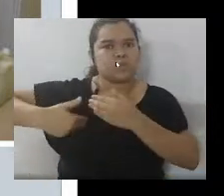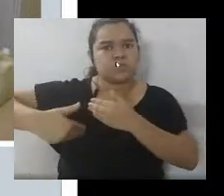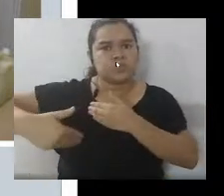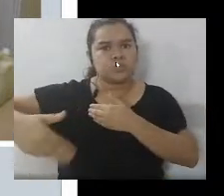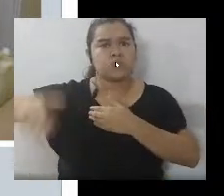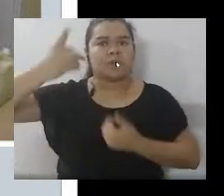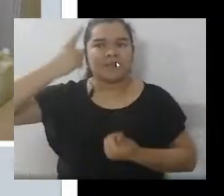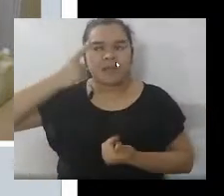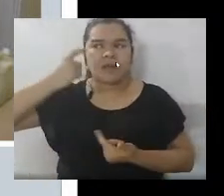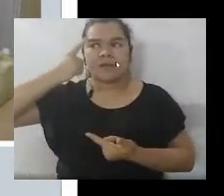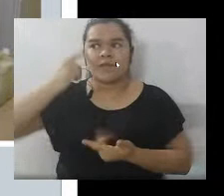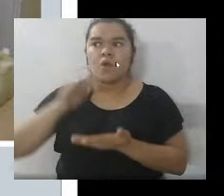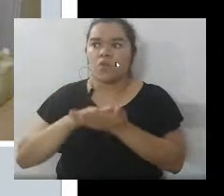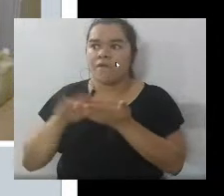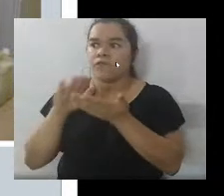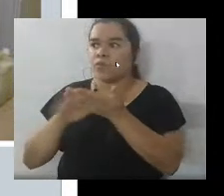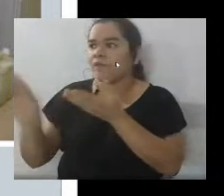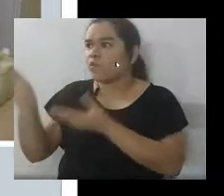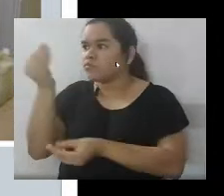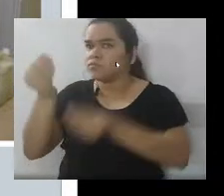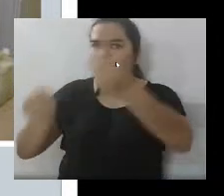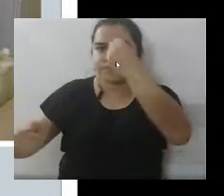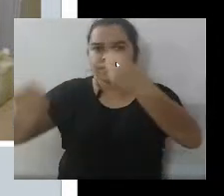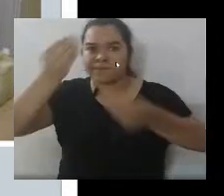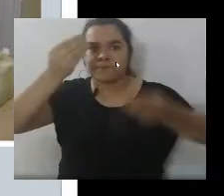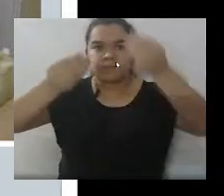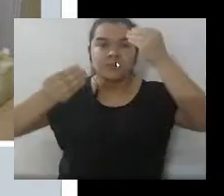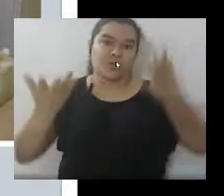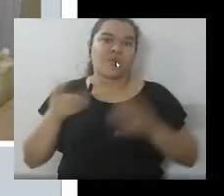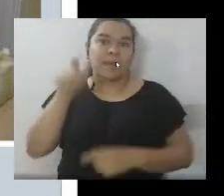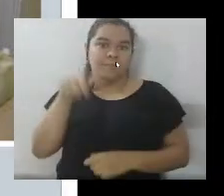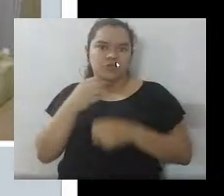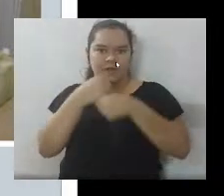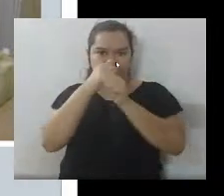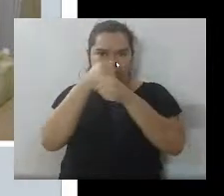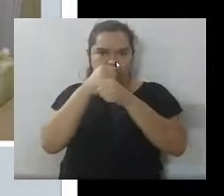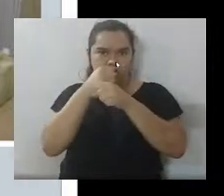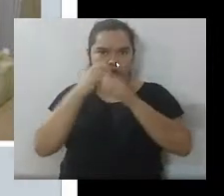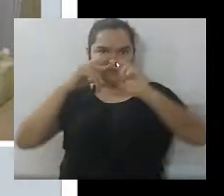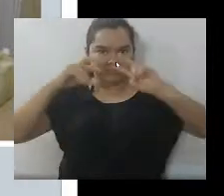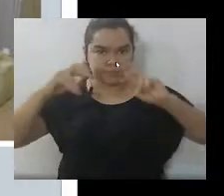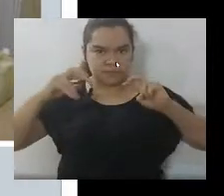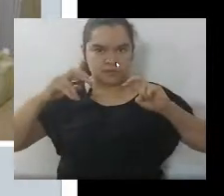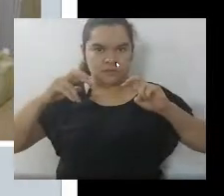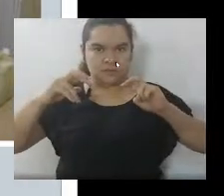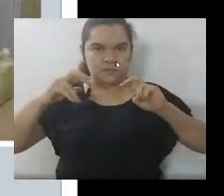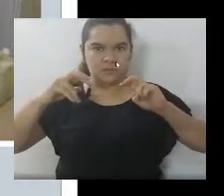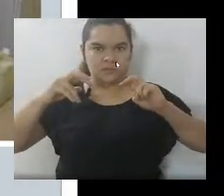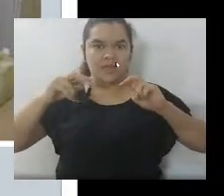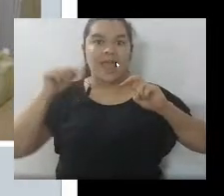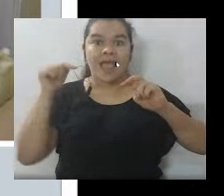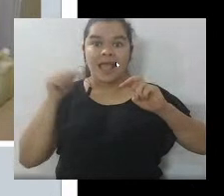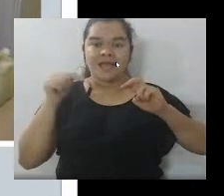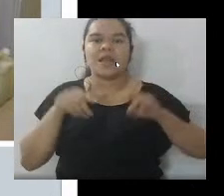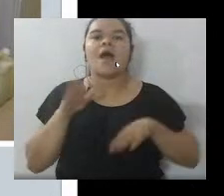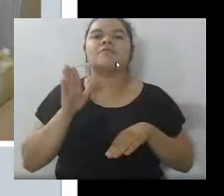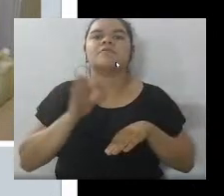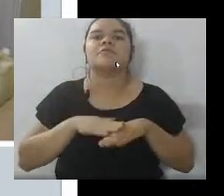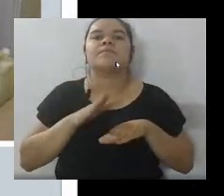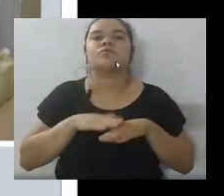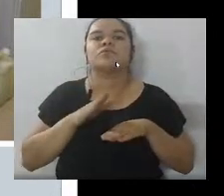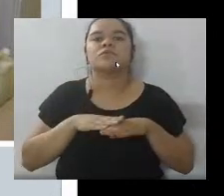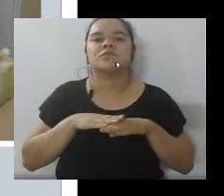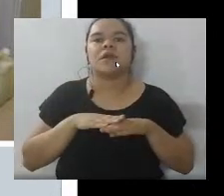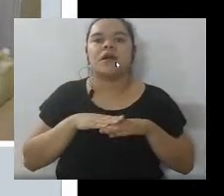diré, para manejar, sí, estos grandes equipos. ¿Por qué? Porque un bioquímico tiene que certificar que el valor que